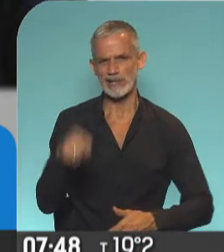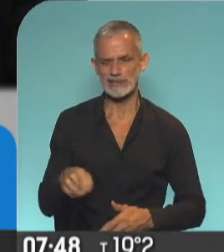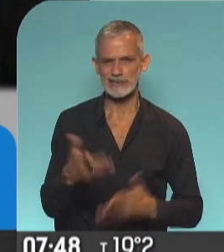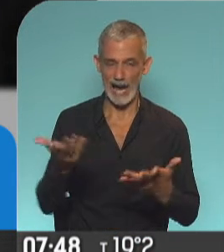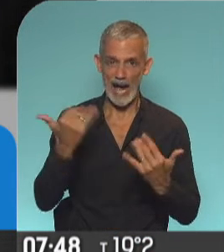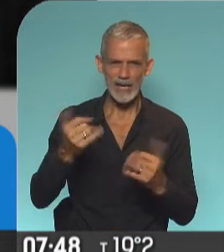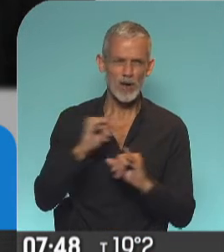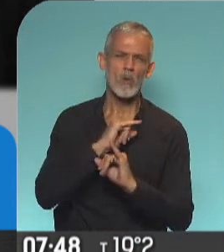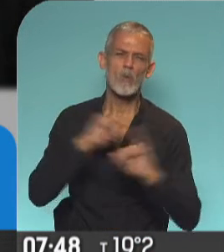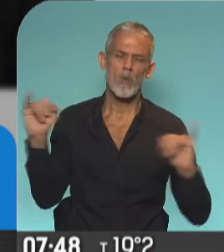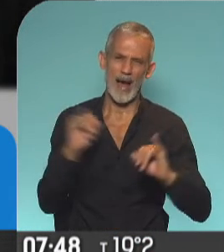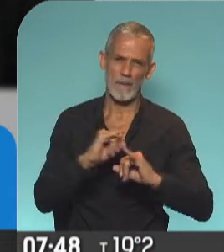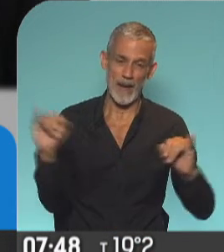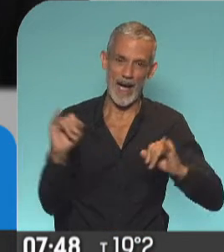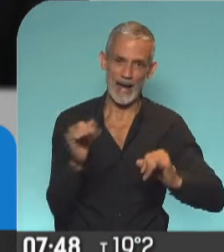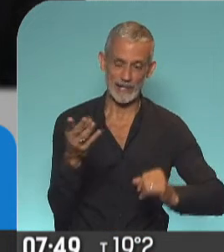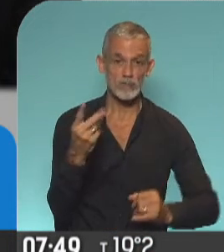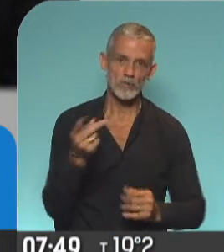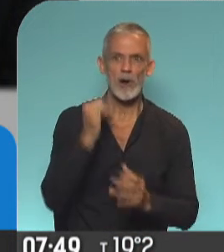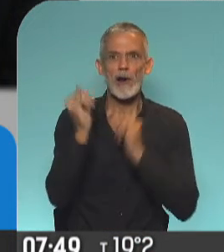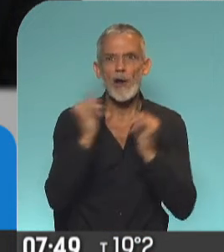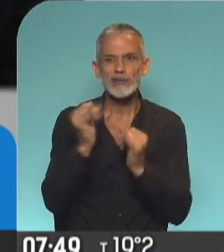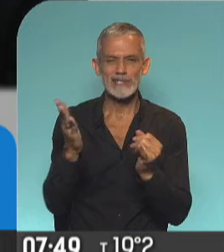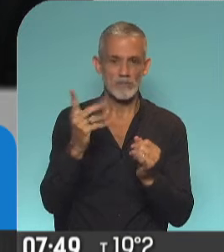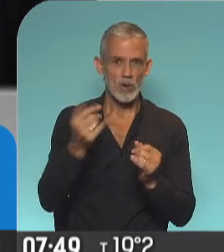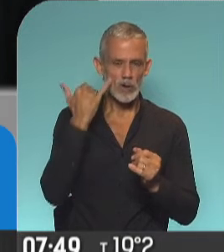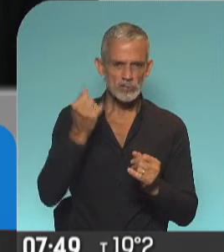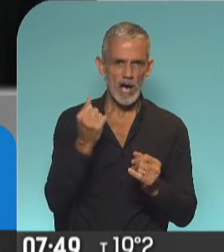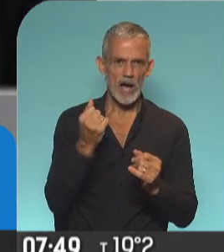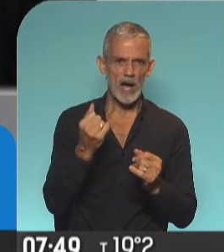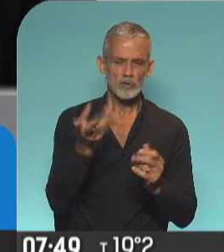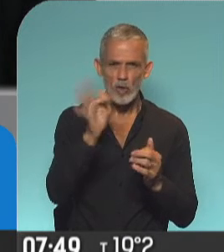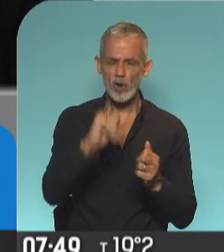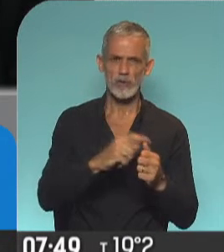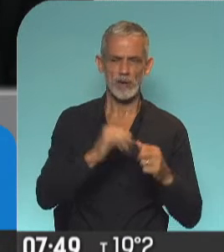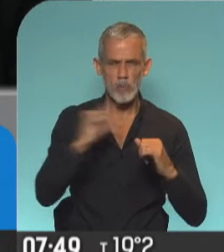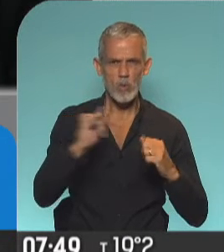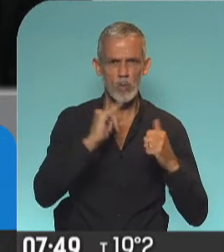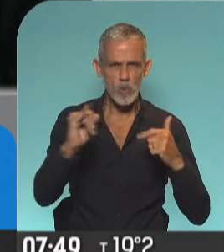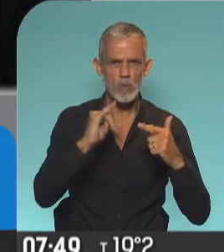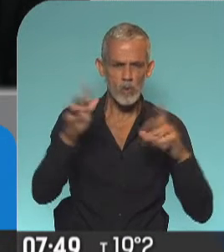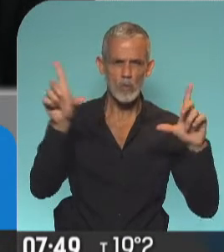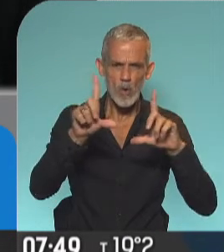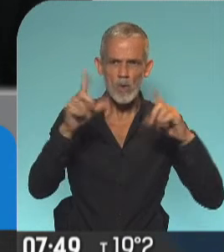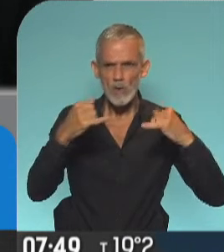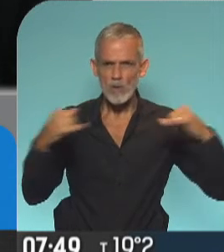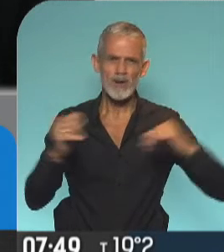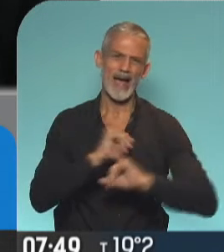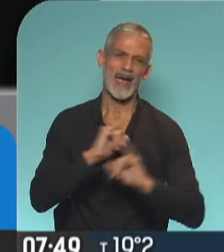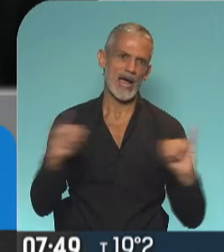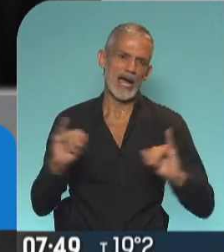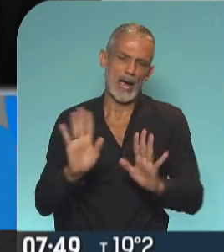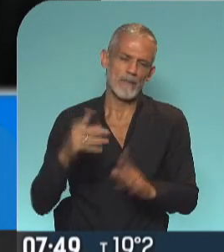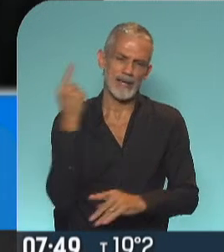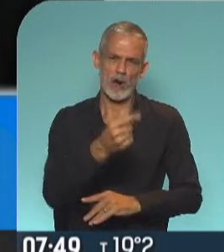hay una campaña, digo, ¿no? Porque una cosa es dar una noticia, pero cuando ya se instala tantos días, acá hay una campaña